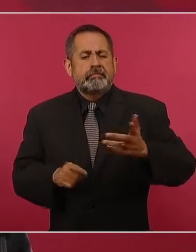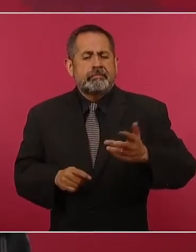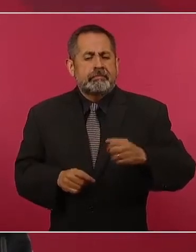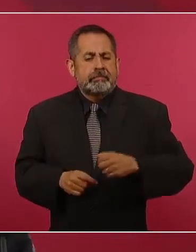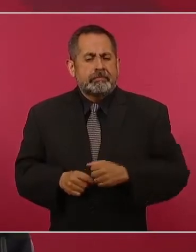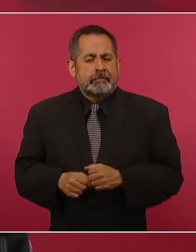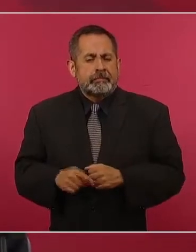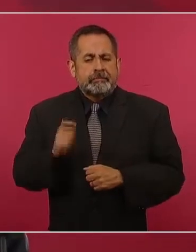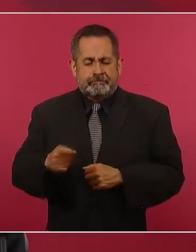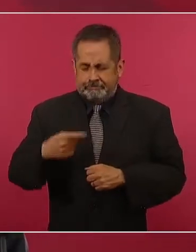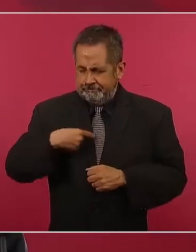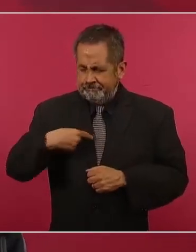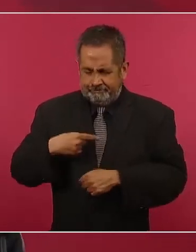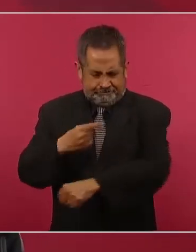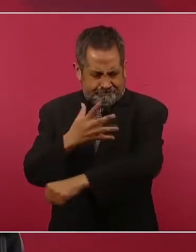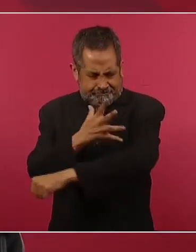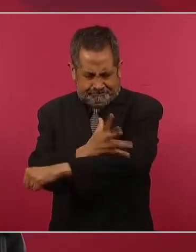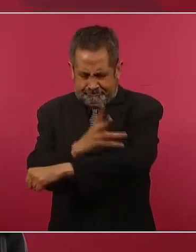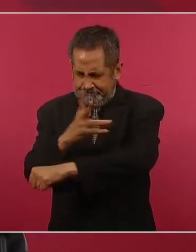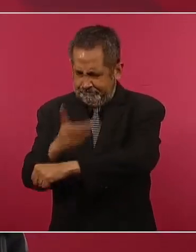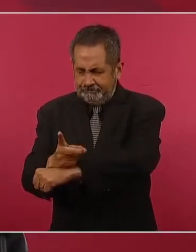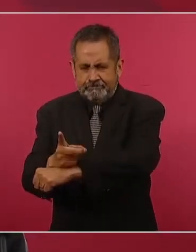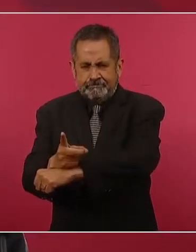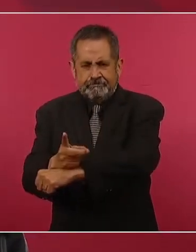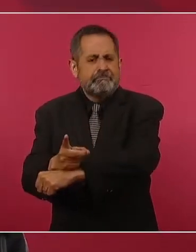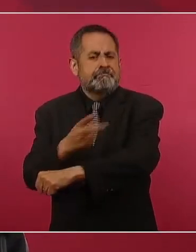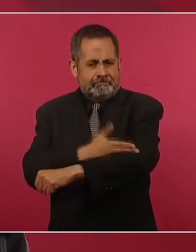es la honestidad.